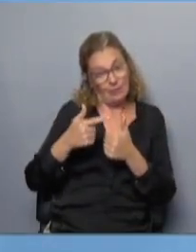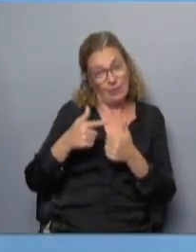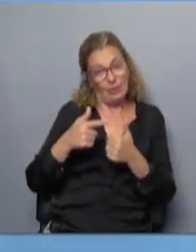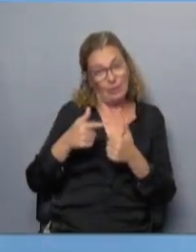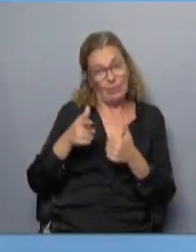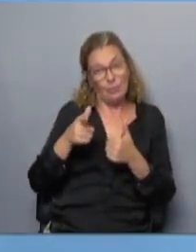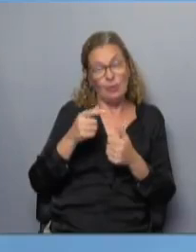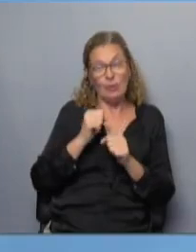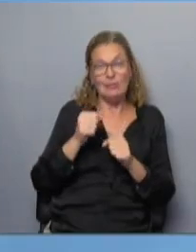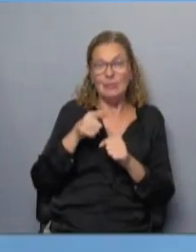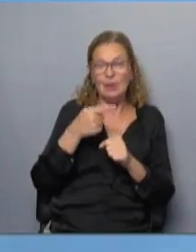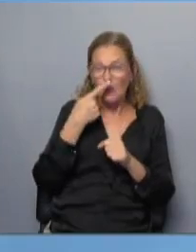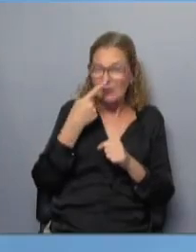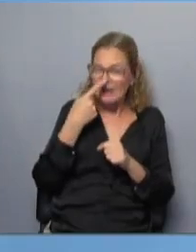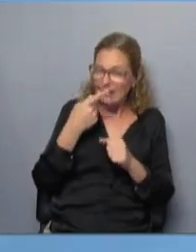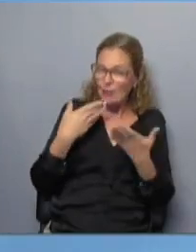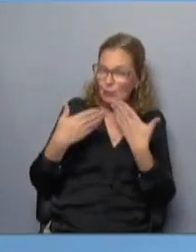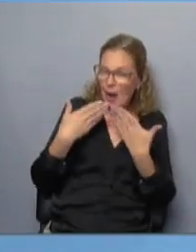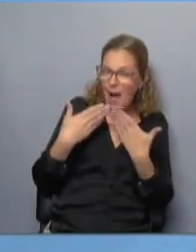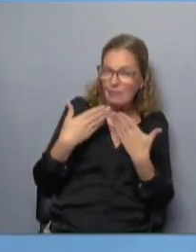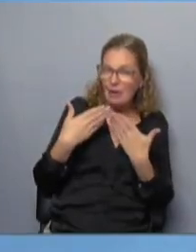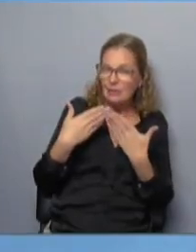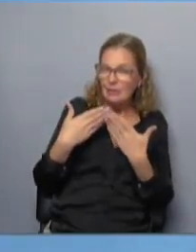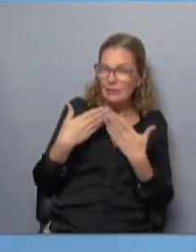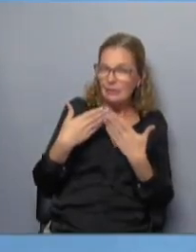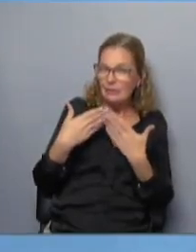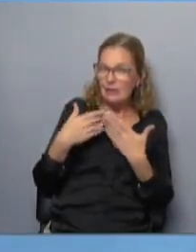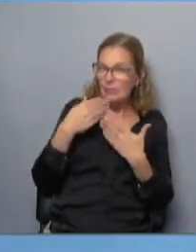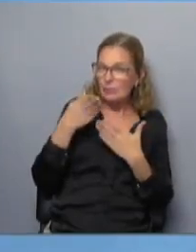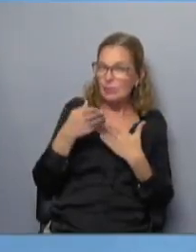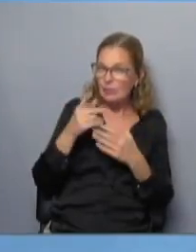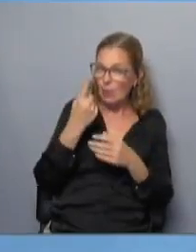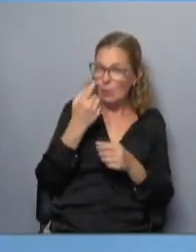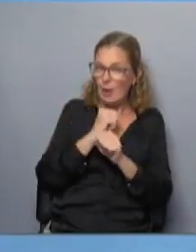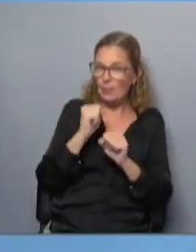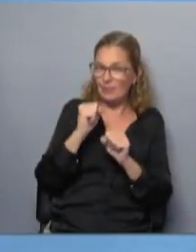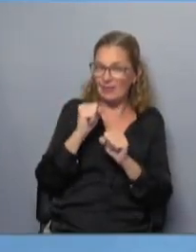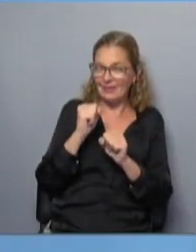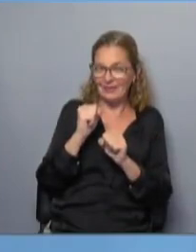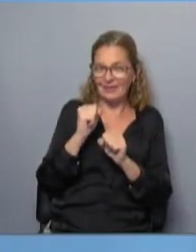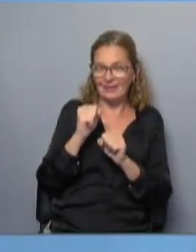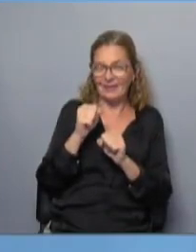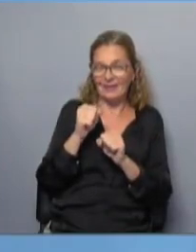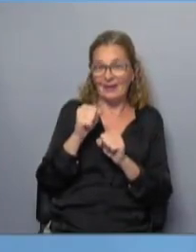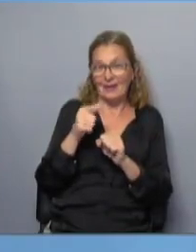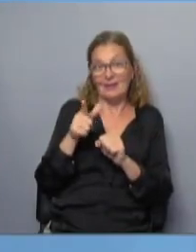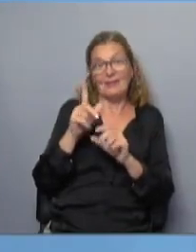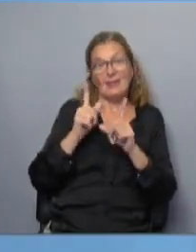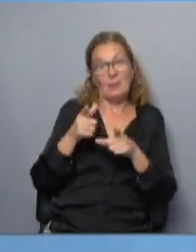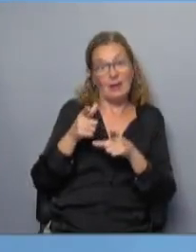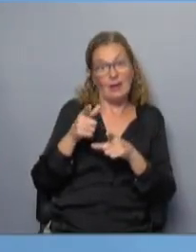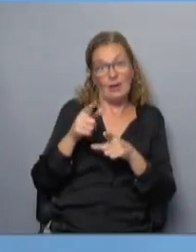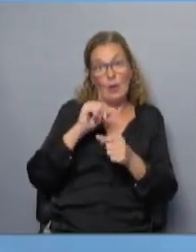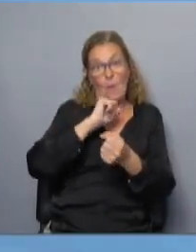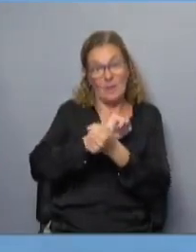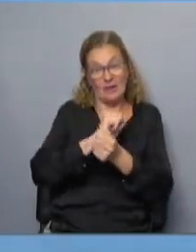porque la cuestión interesante de esto cuando nos sale a convencer tiene una posibilidad que es que lo compensa los